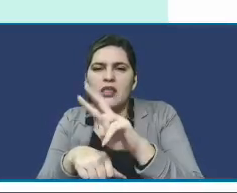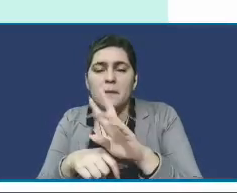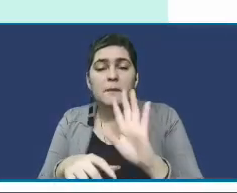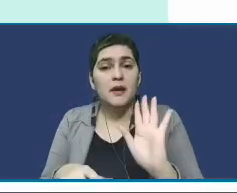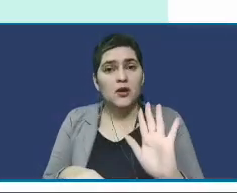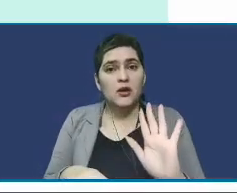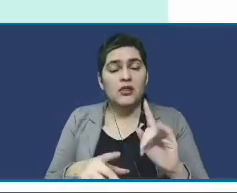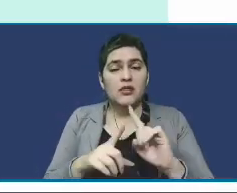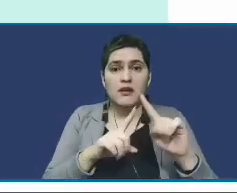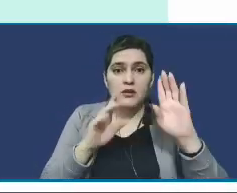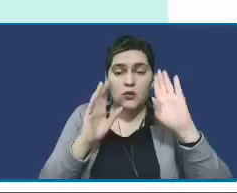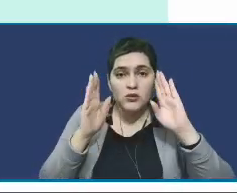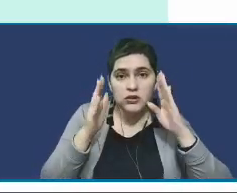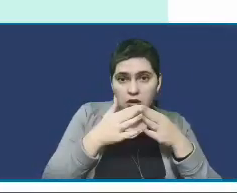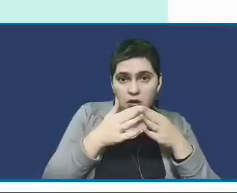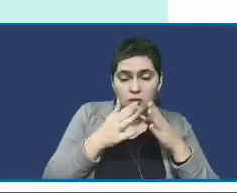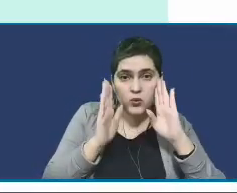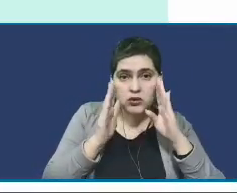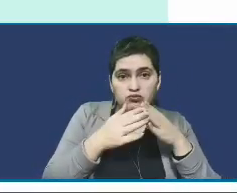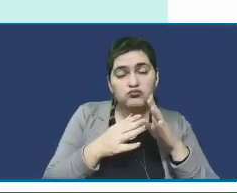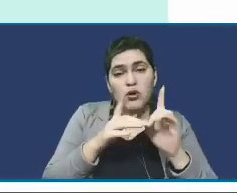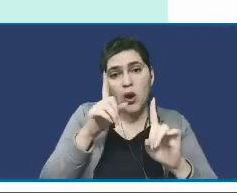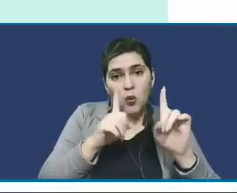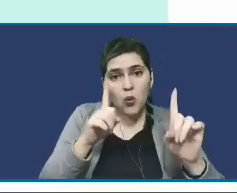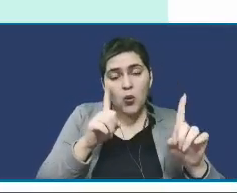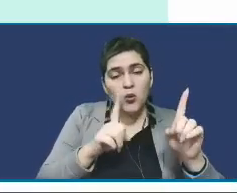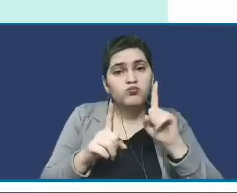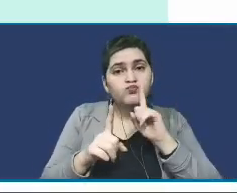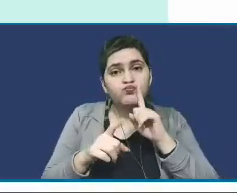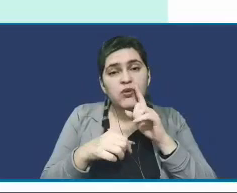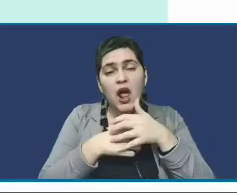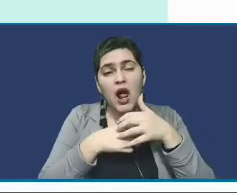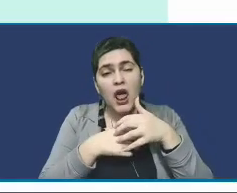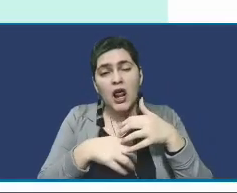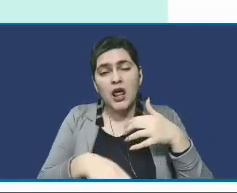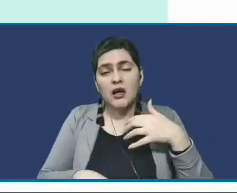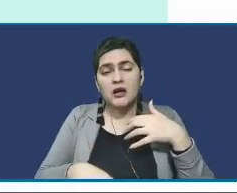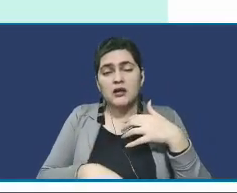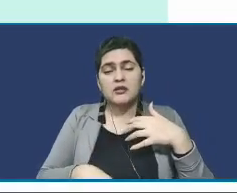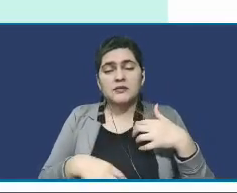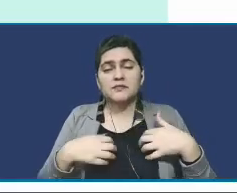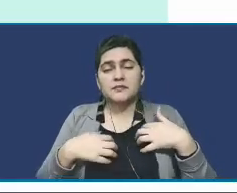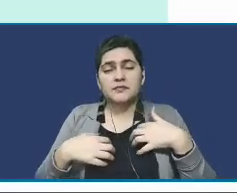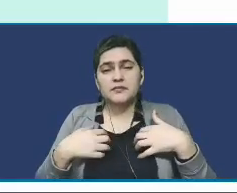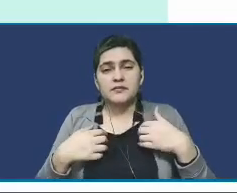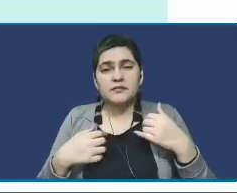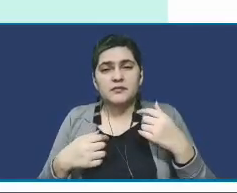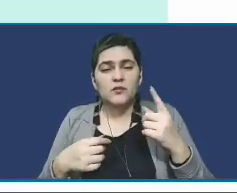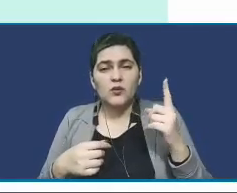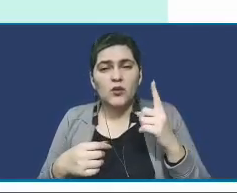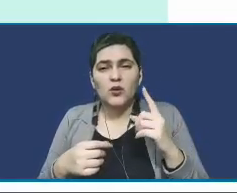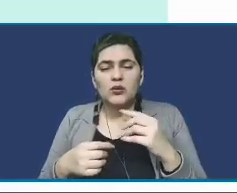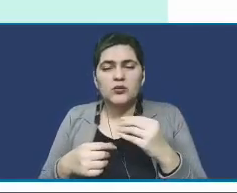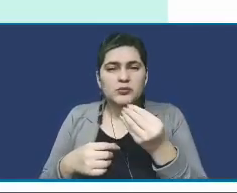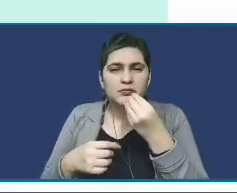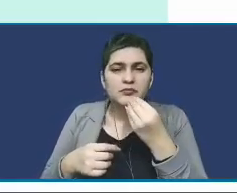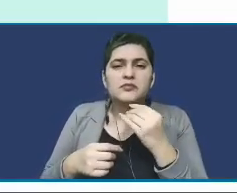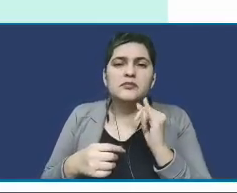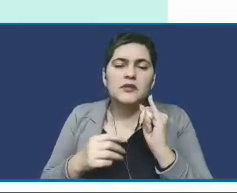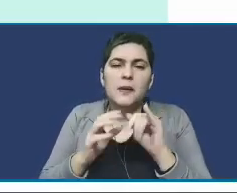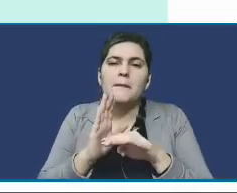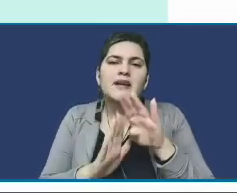alimentaria, claro que sí, y a lo mejor un poquito más frecuente. ¿Pueden haber intolerancias alimentarias? Claro que sí, y a lo mejor un poquito más frecuente.